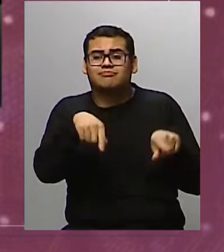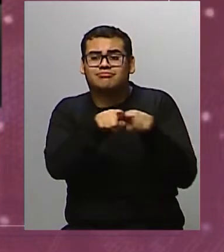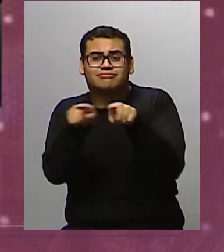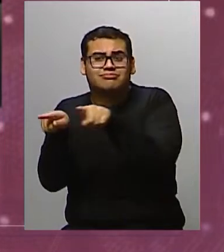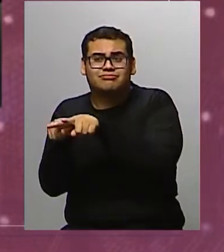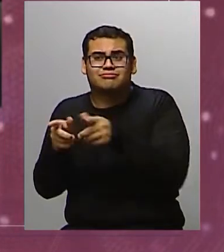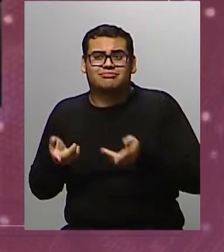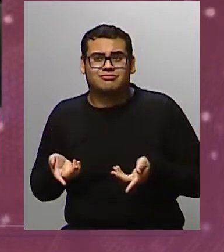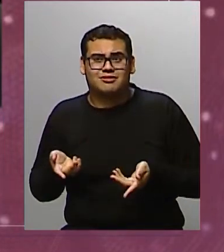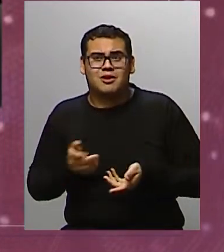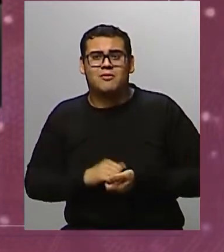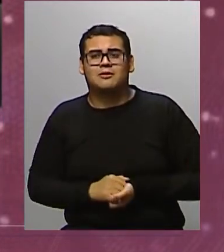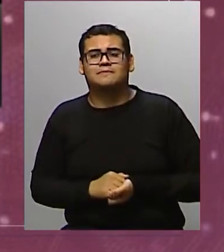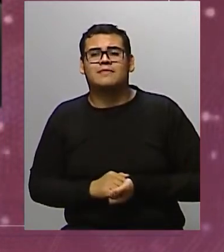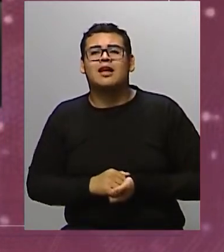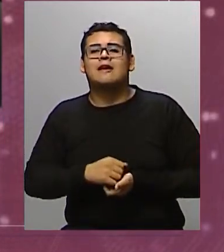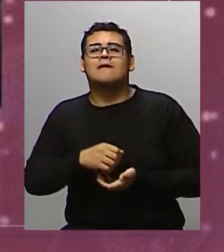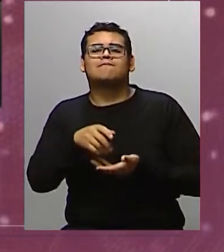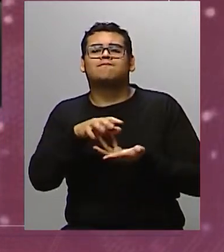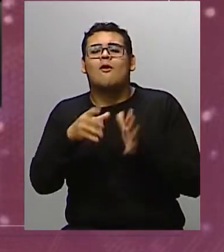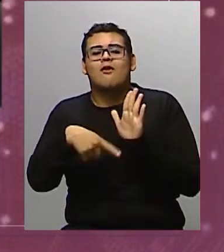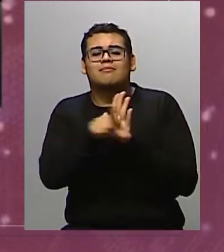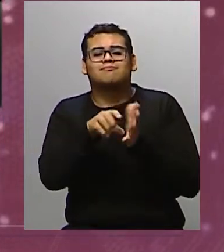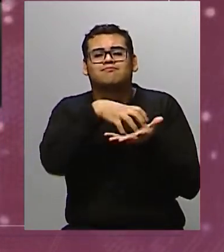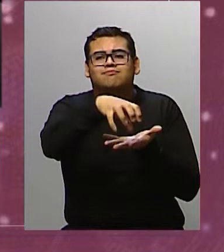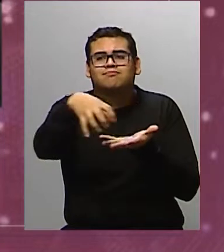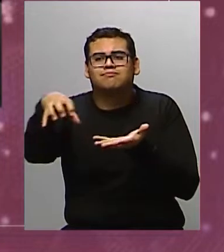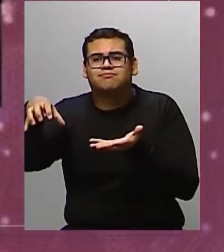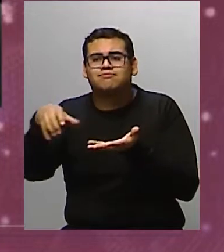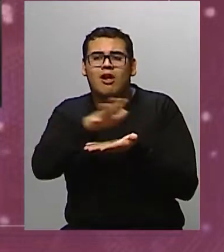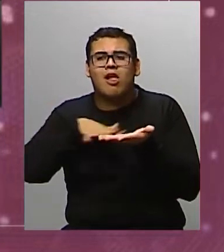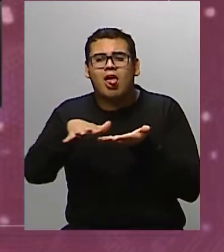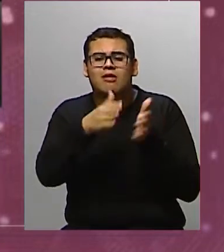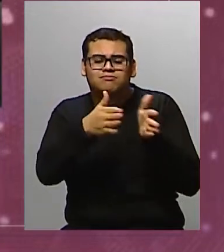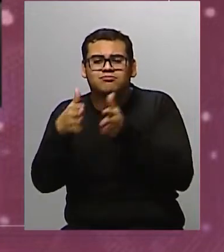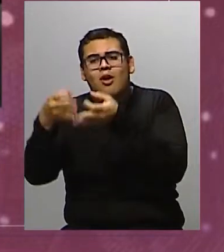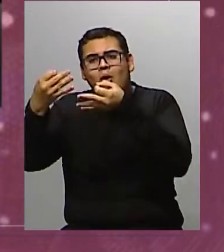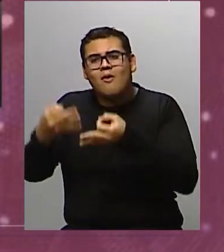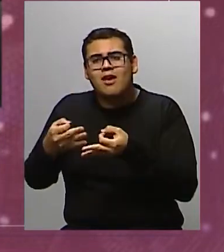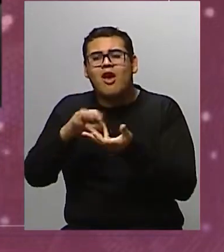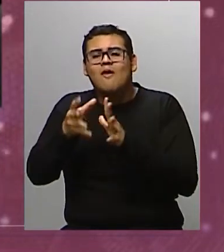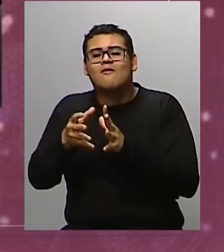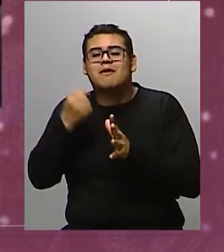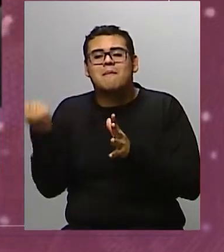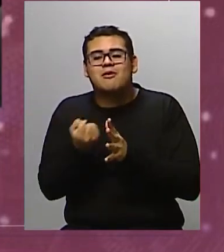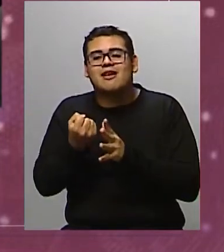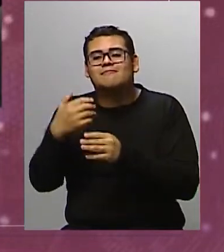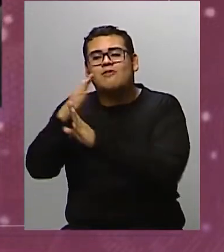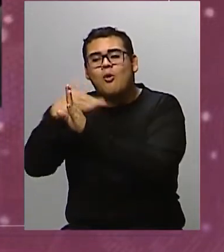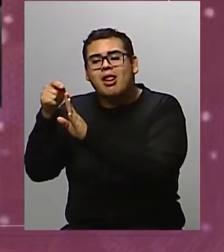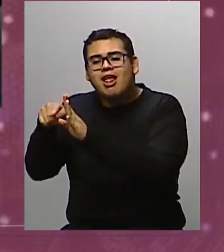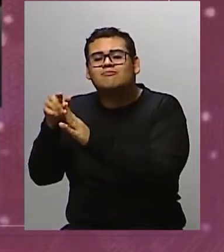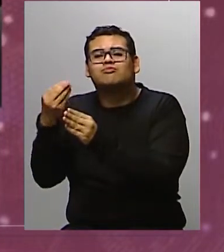desarrollo territorial, las leyes de desarrollo territorial, de ordenamiento territorial, tengan en cuenta una buena definición de humedales y saber dónde están